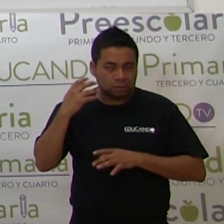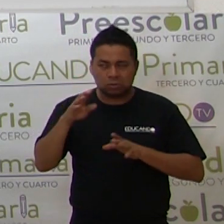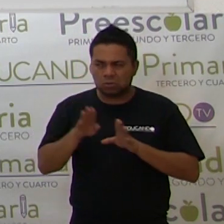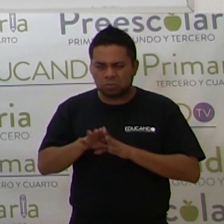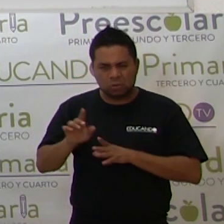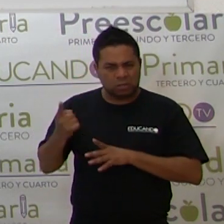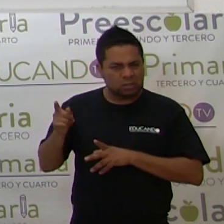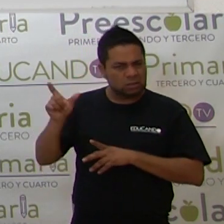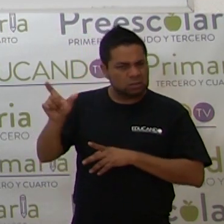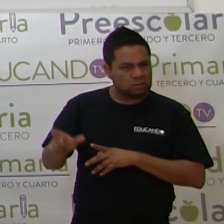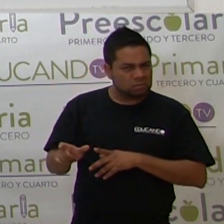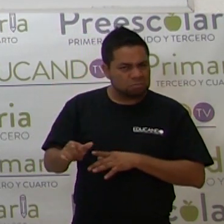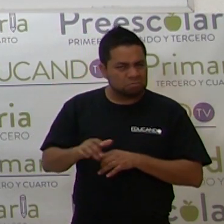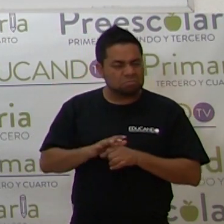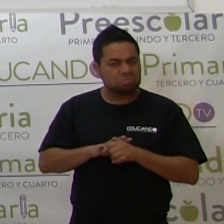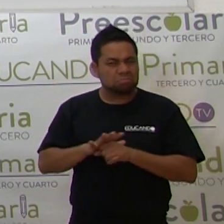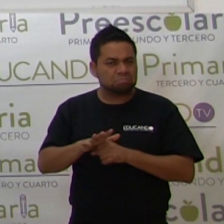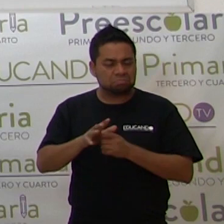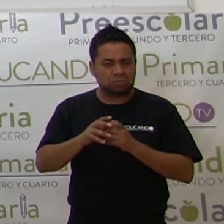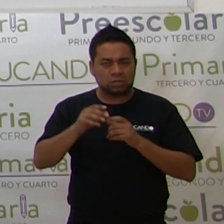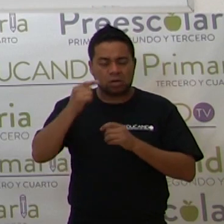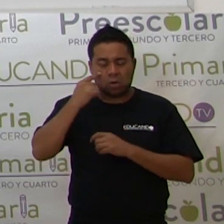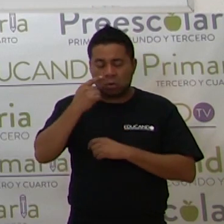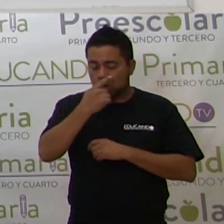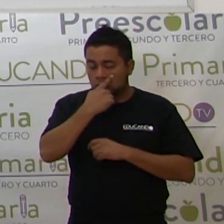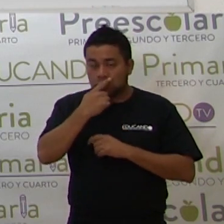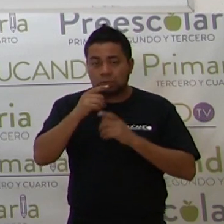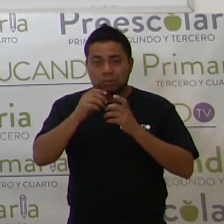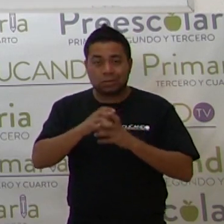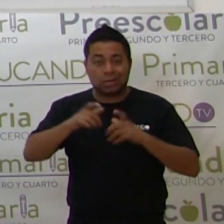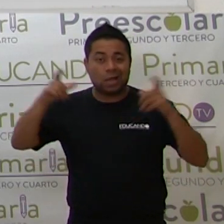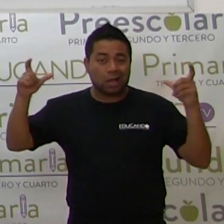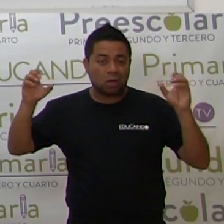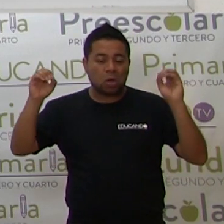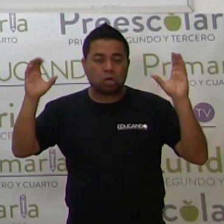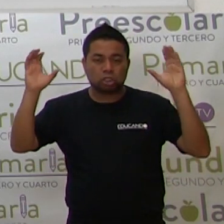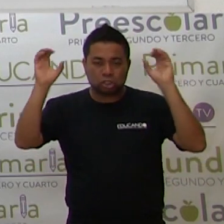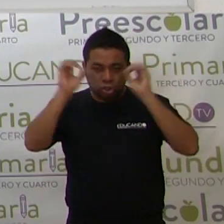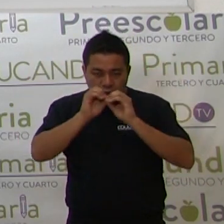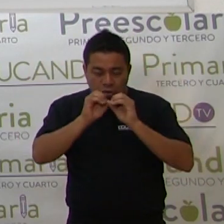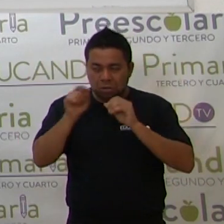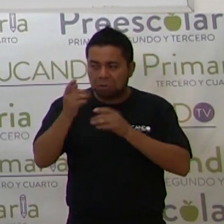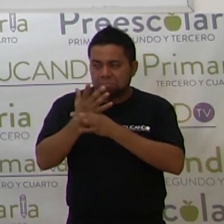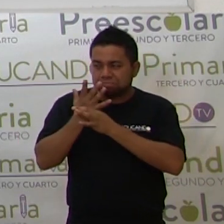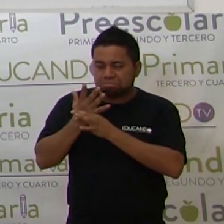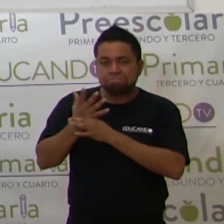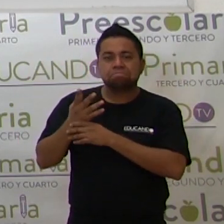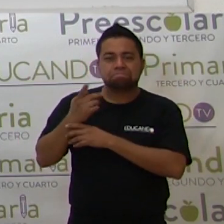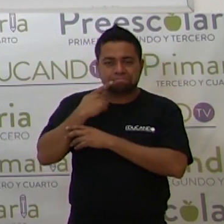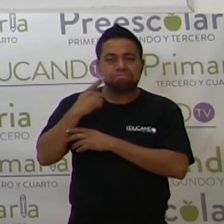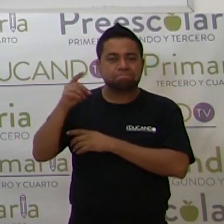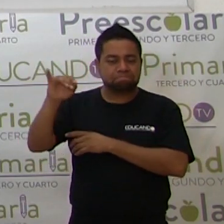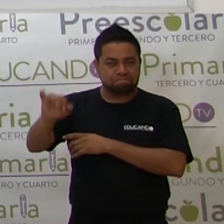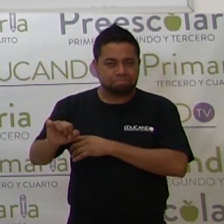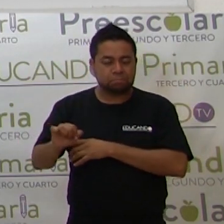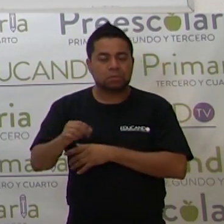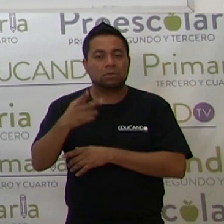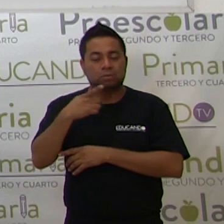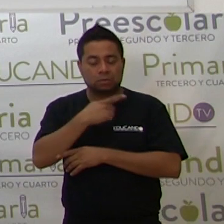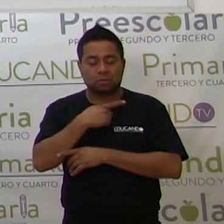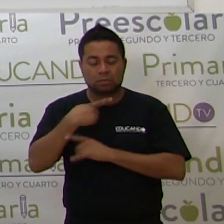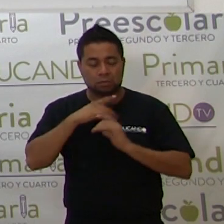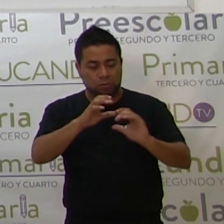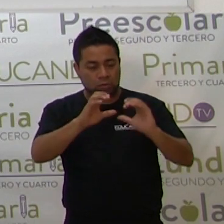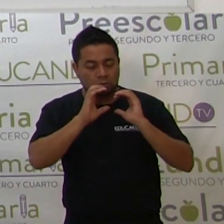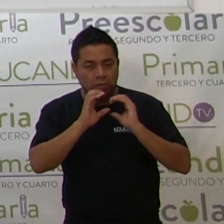gato? ¿De qué tamaño tiene sus ojos? Los tiene grandotes, ¿verdad? Porque aquí no los dice. Pero debían cuidarse